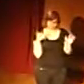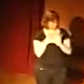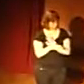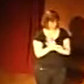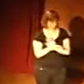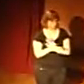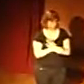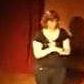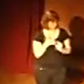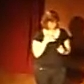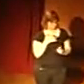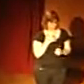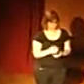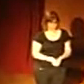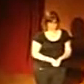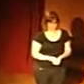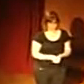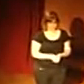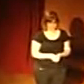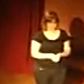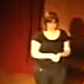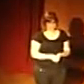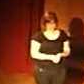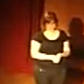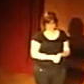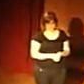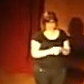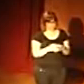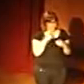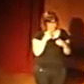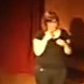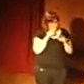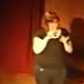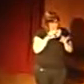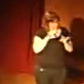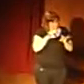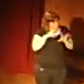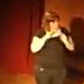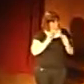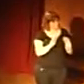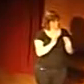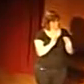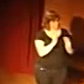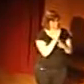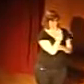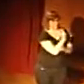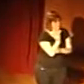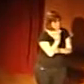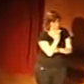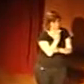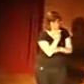importante eh ver esta sutileza de de villam de construcción de sus figuras No eso es algo que